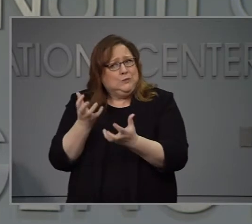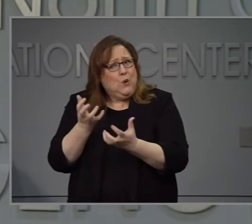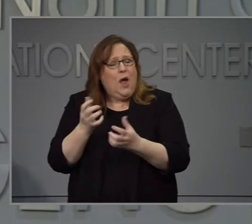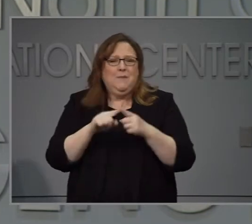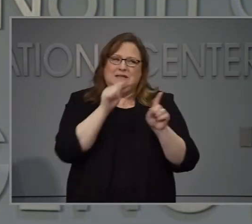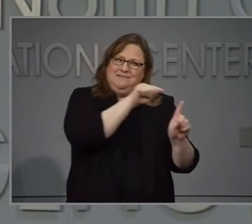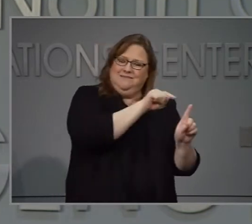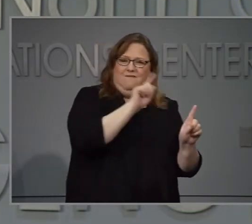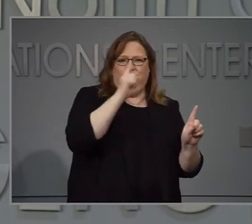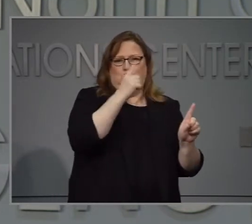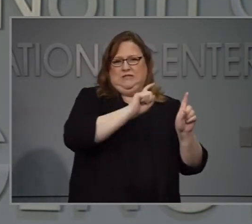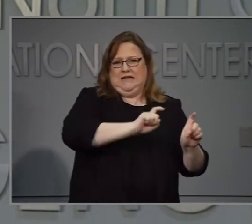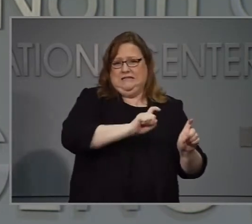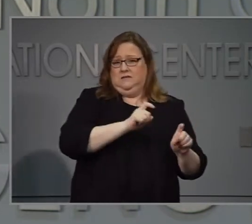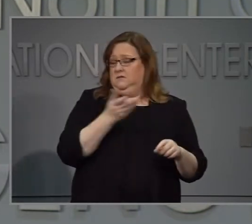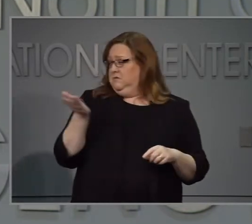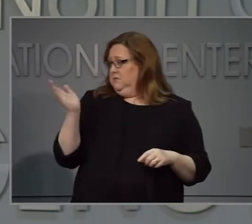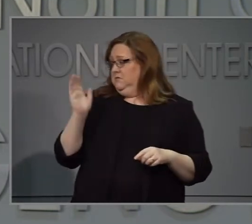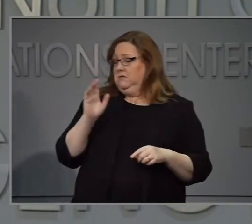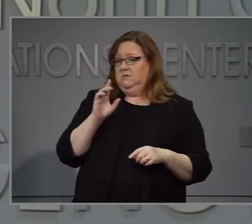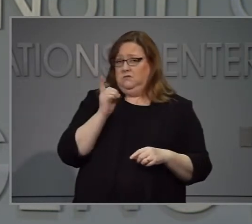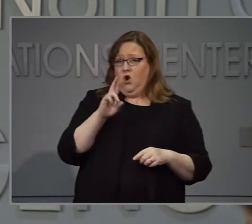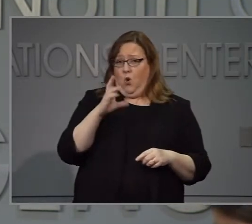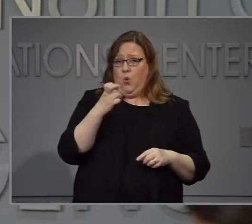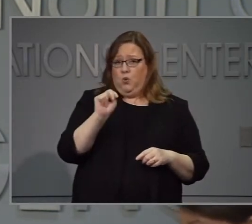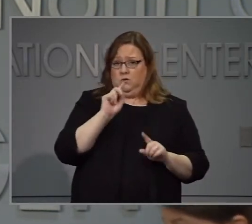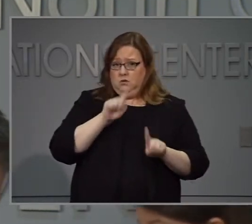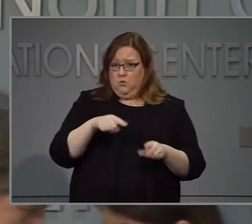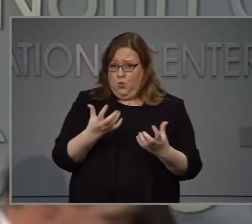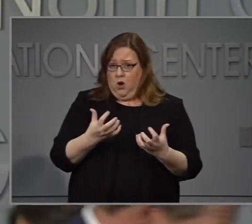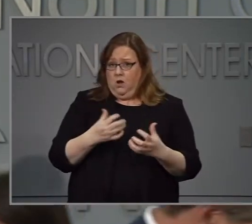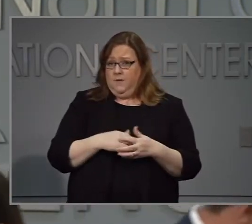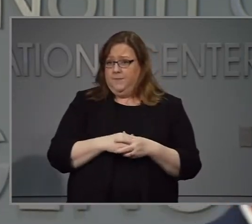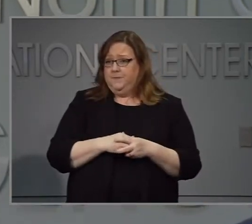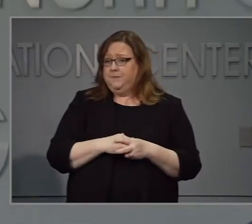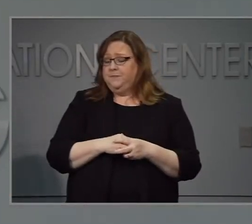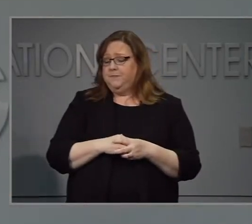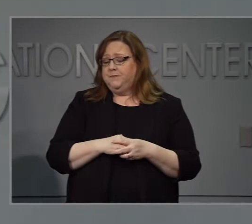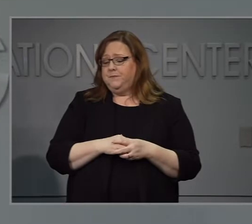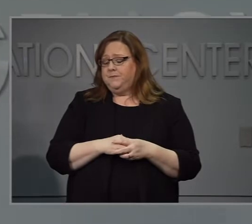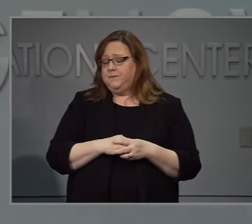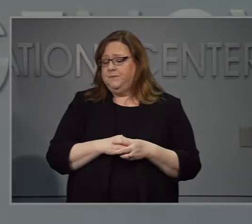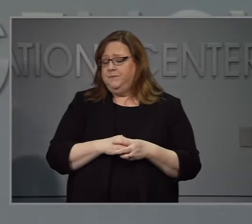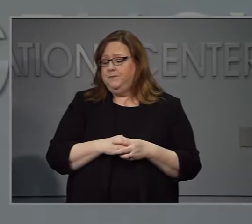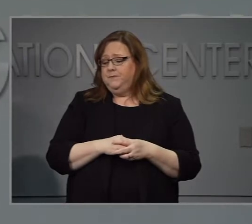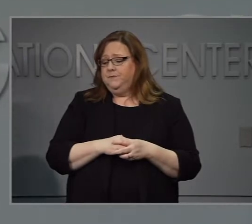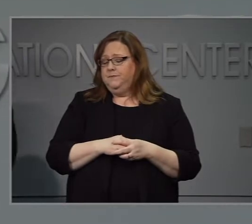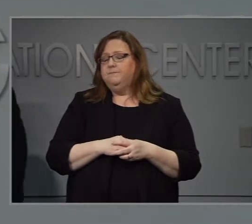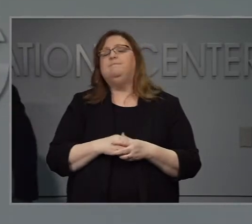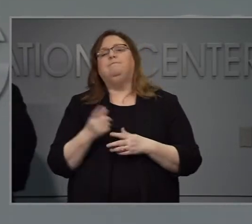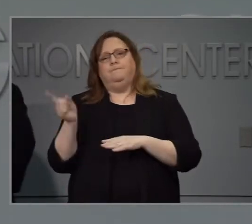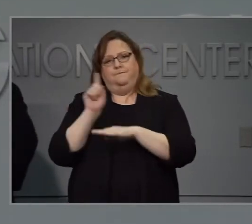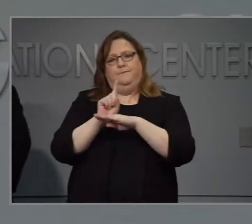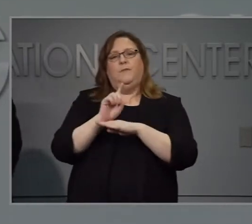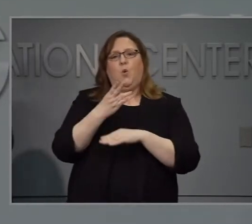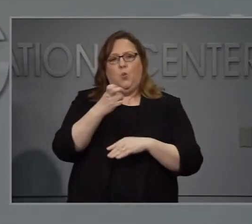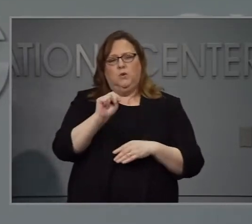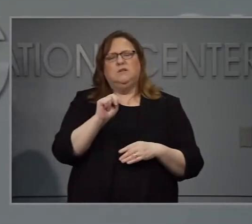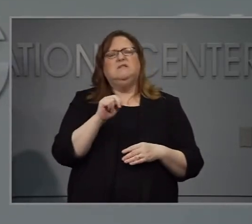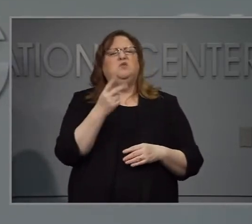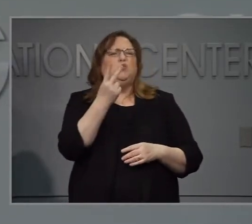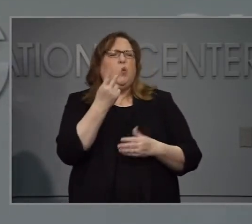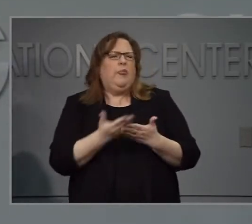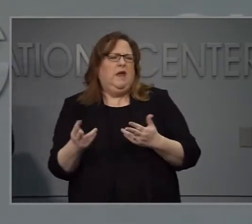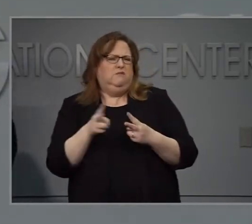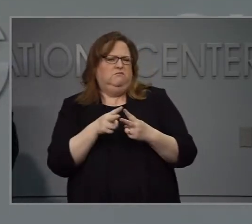nos estamos enfocando para poder llegar a ser eso doctora como ven puede agregar algo la única cosa que yo